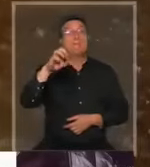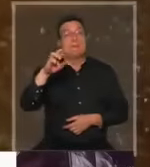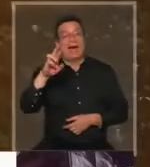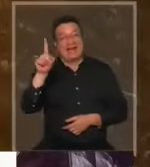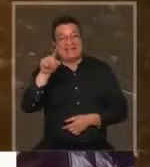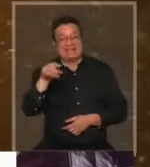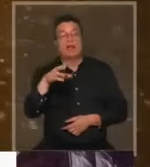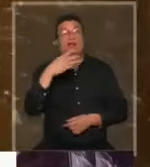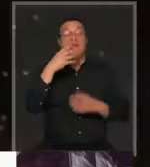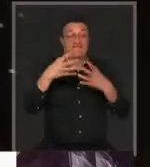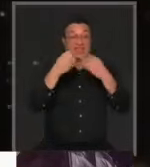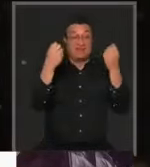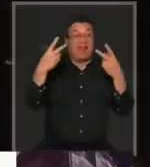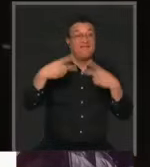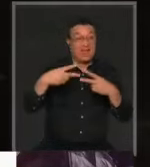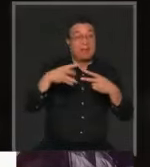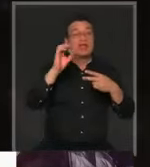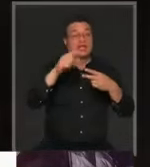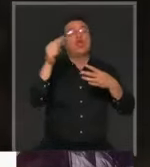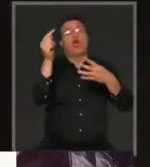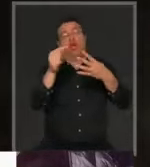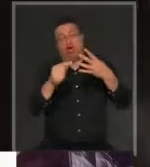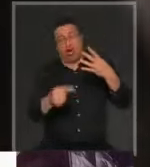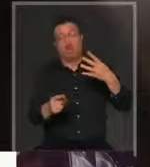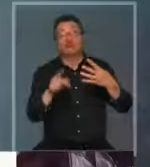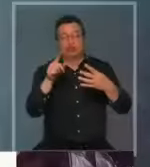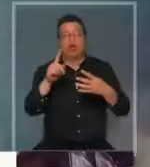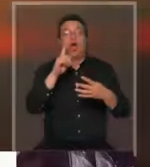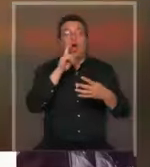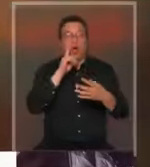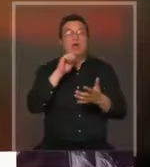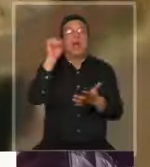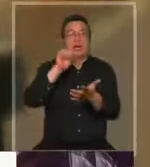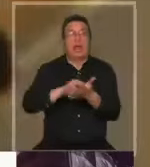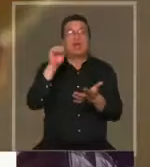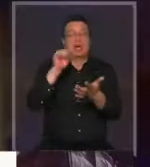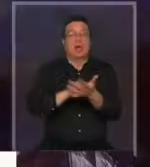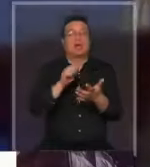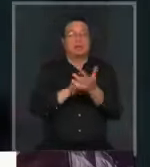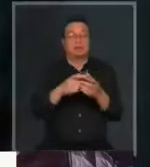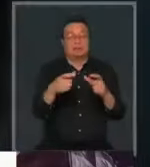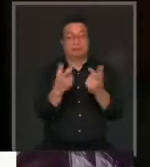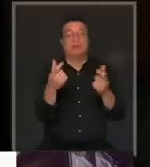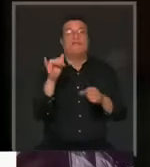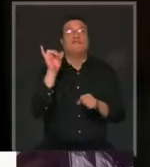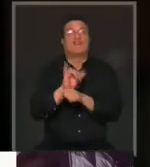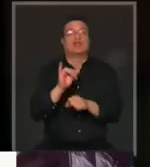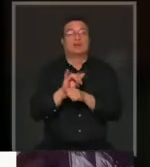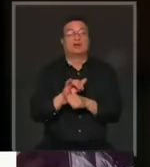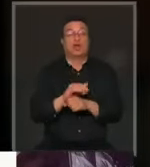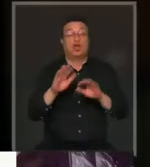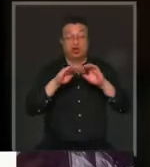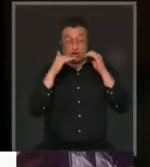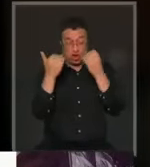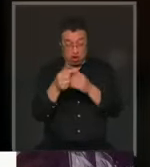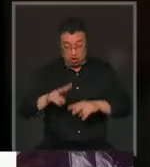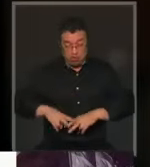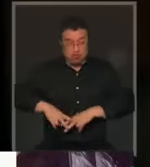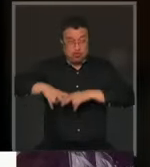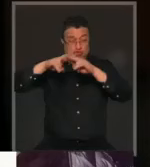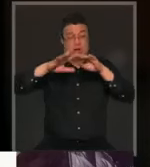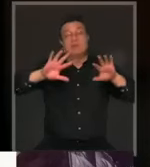el Festival de Viña son solo algunos de los eventos en que recibió reclamos por venta de entradas falsas. En total, entre toda esa plata, son